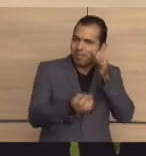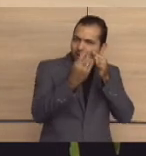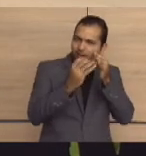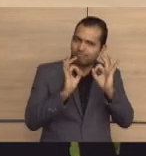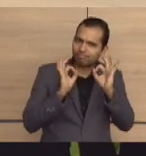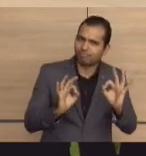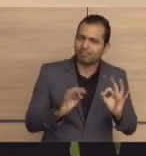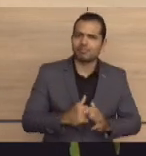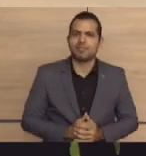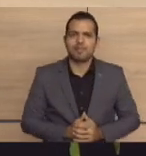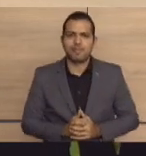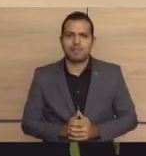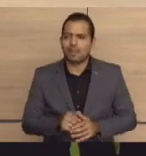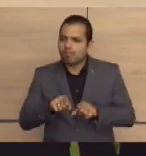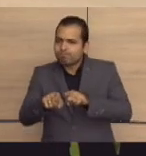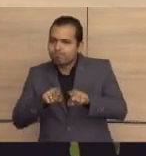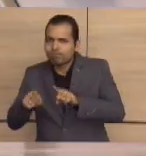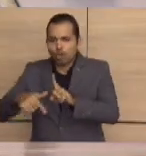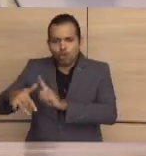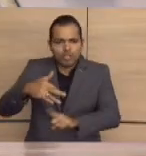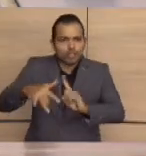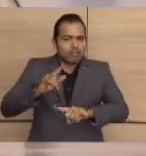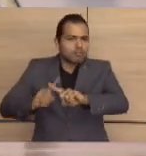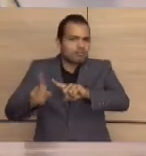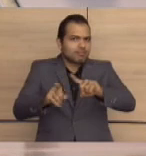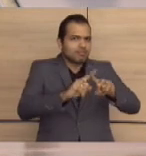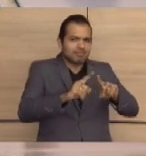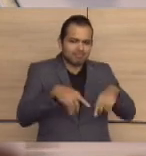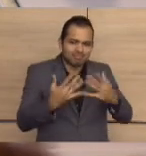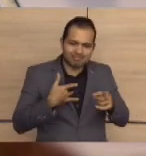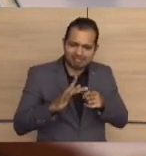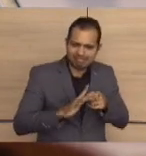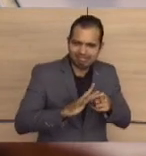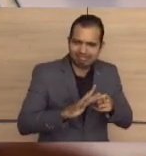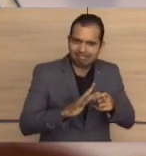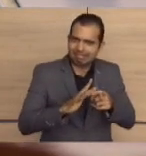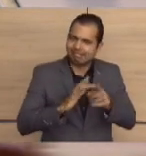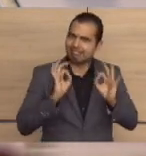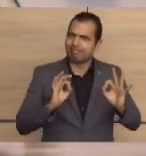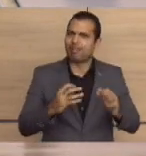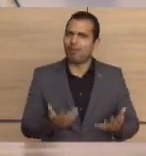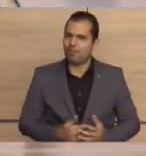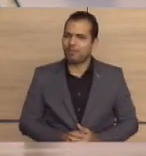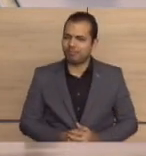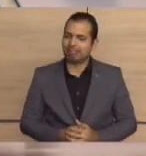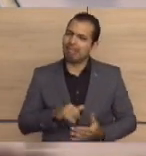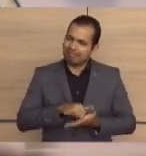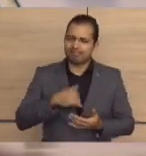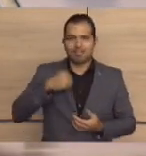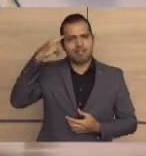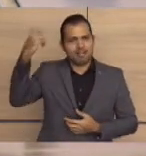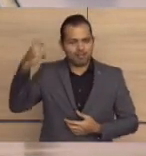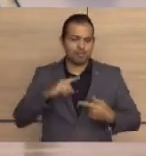contexto que cada uno tenemos y cada uno vivimos. Primer ejercicio y compromiso que nosotros asumimos como ministerio.